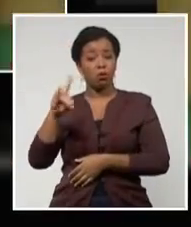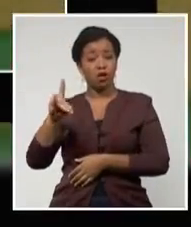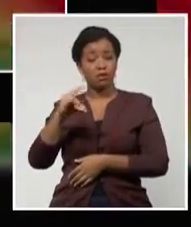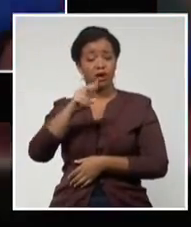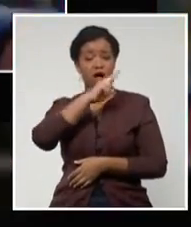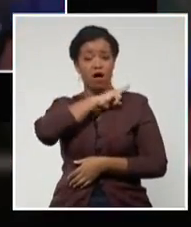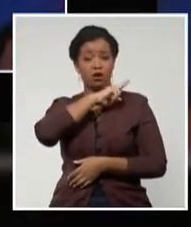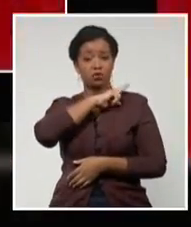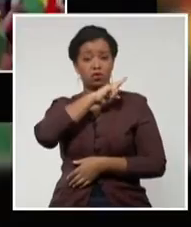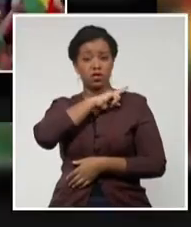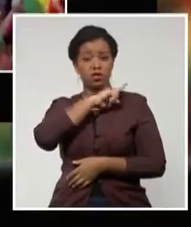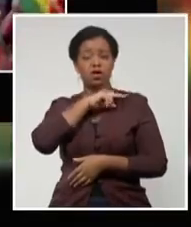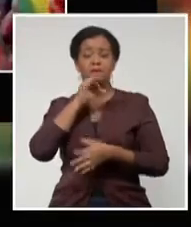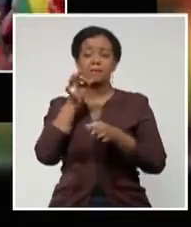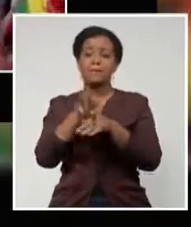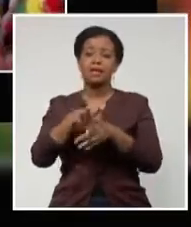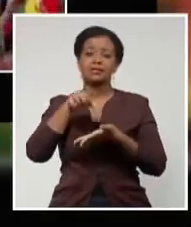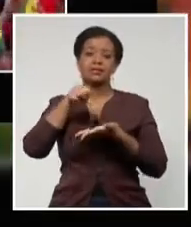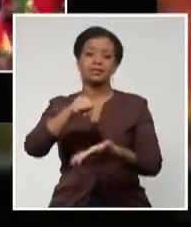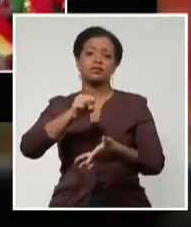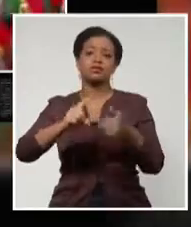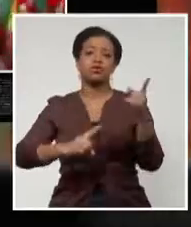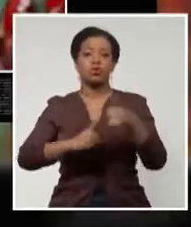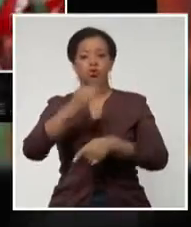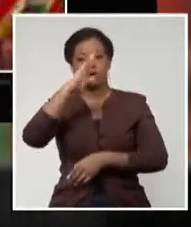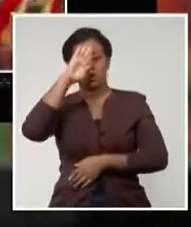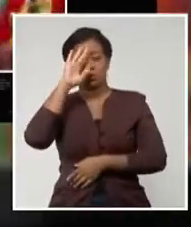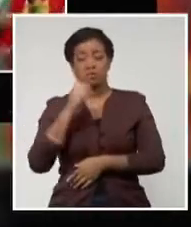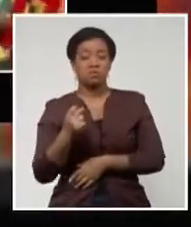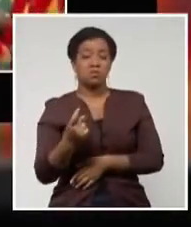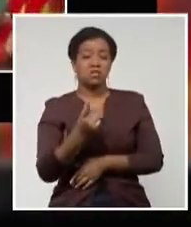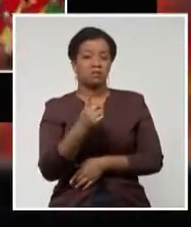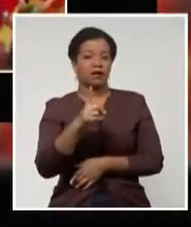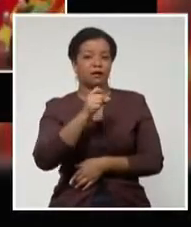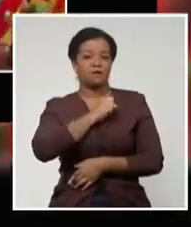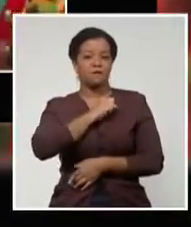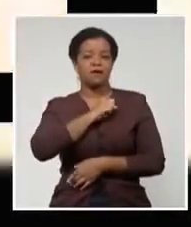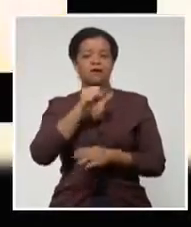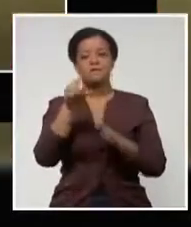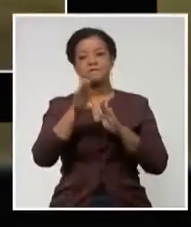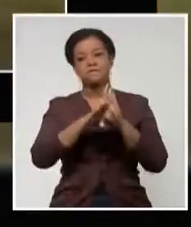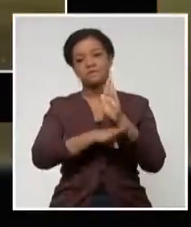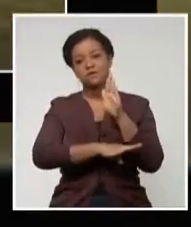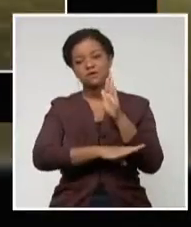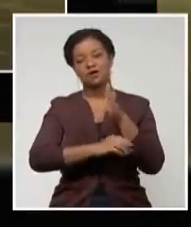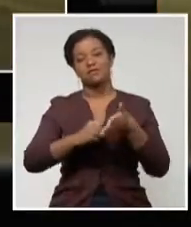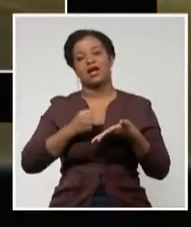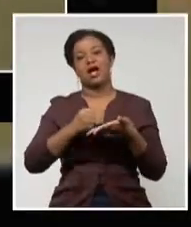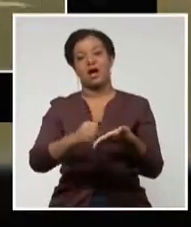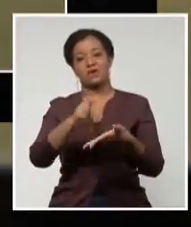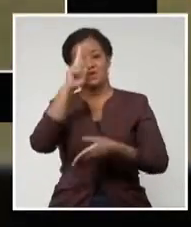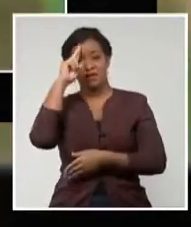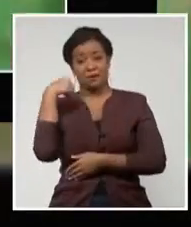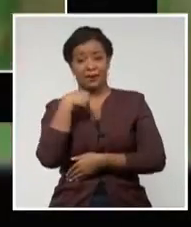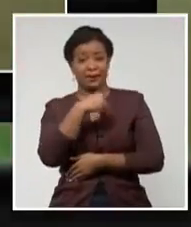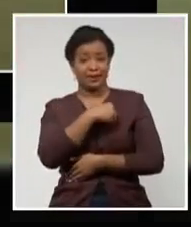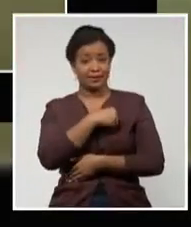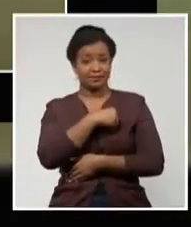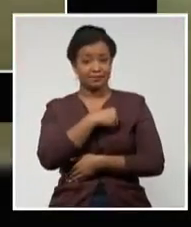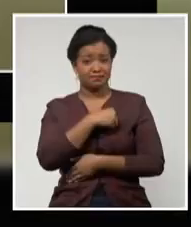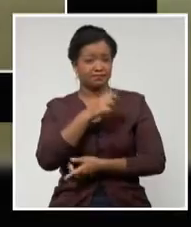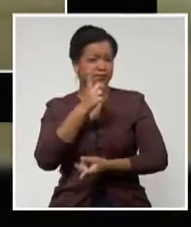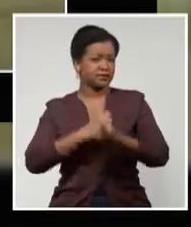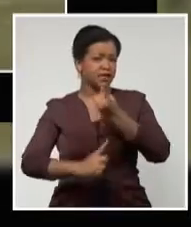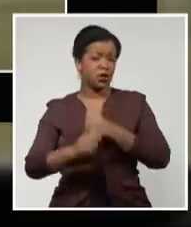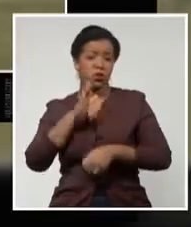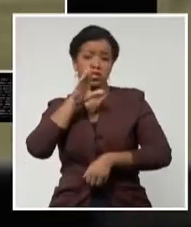desplegaron una campaña contra Cuba, en particular para desacreditar el programa de cooperación médica. Incriminaron a los profesionales de la salud